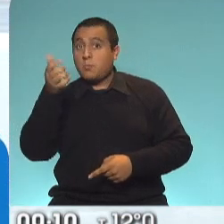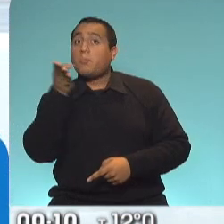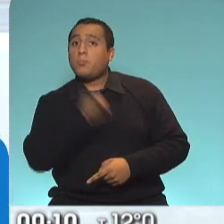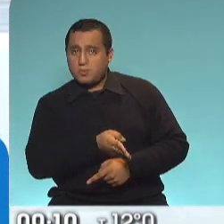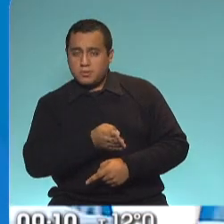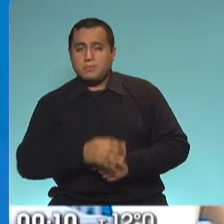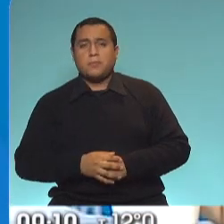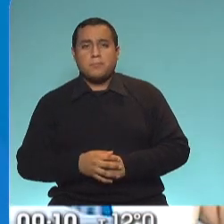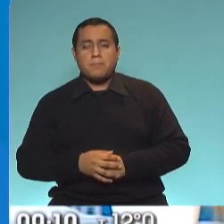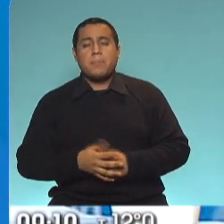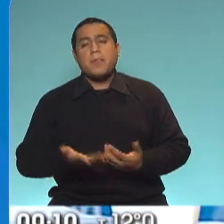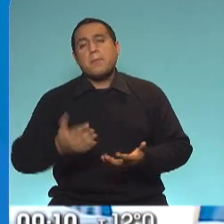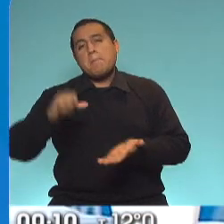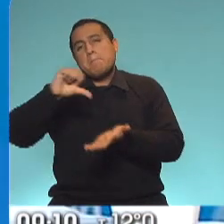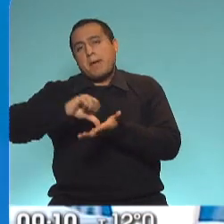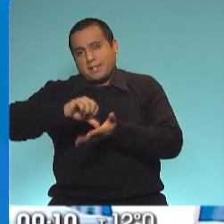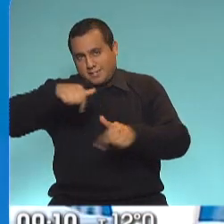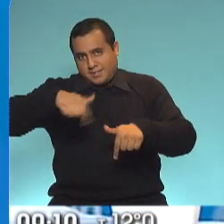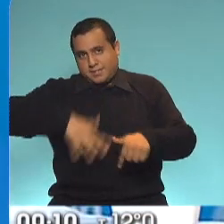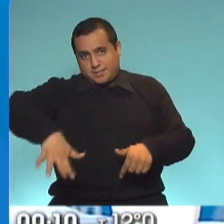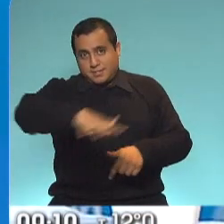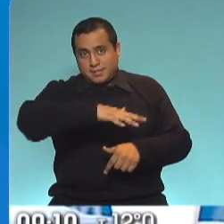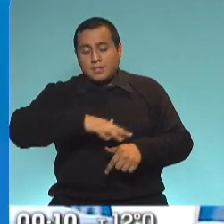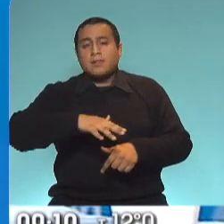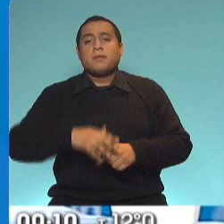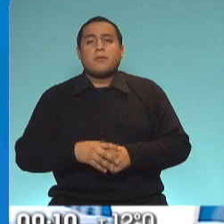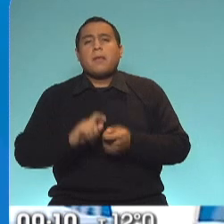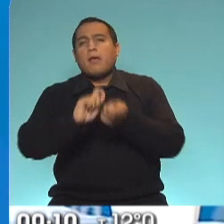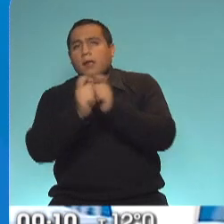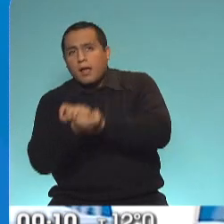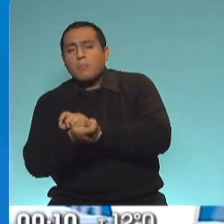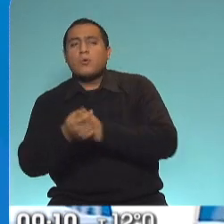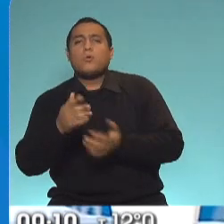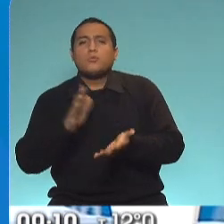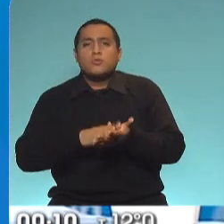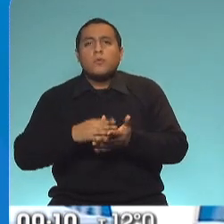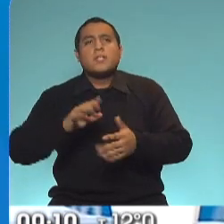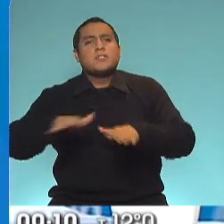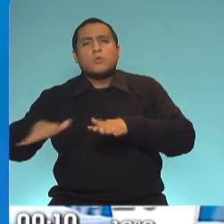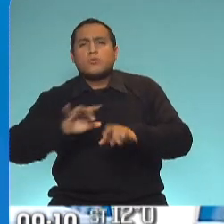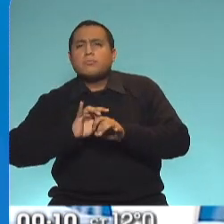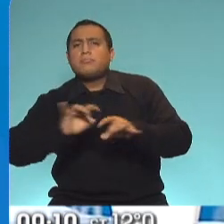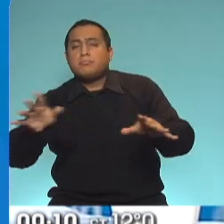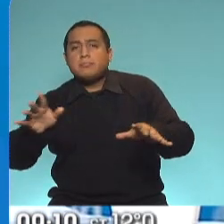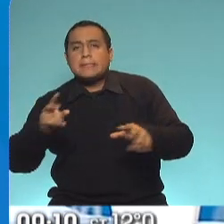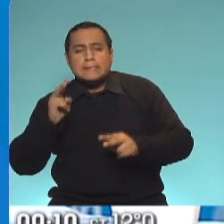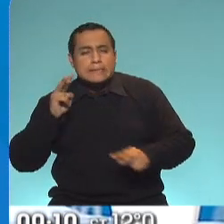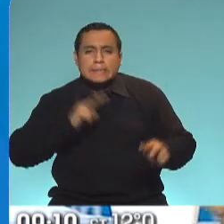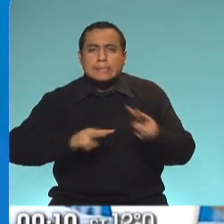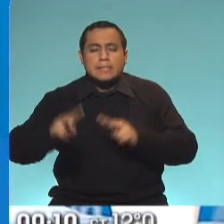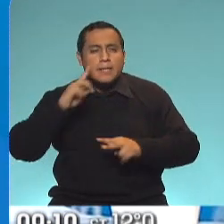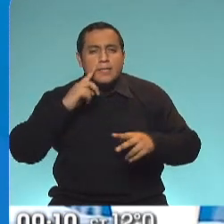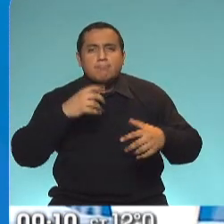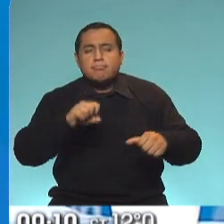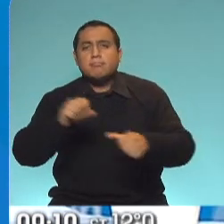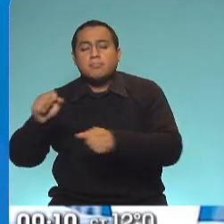8,76%. Nuestro país ha generado una modificación a partir del análisis de la situación epidemiológica, la búsqueda de la detección